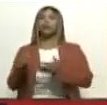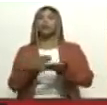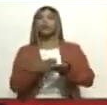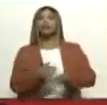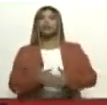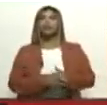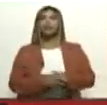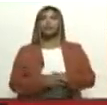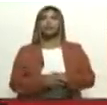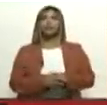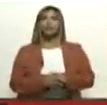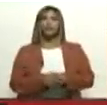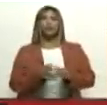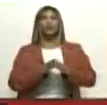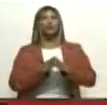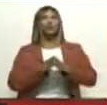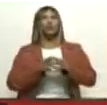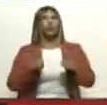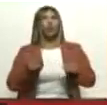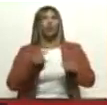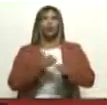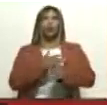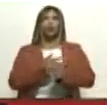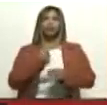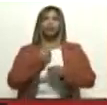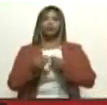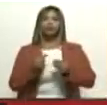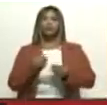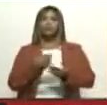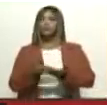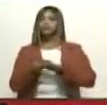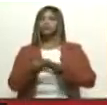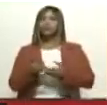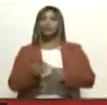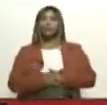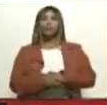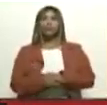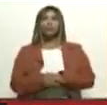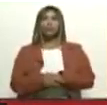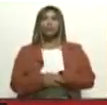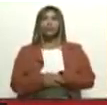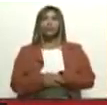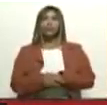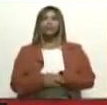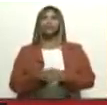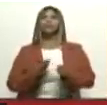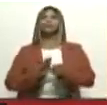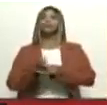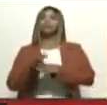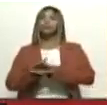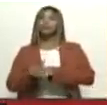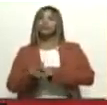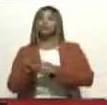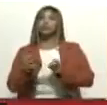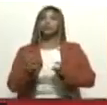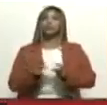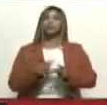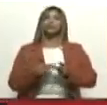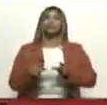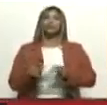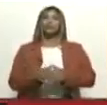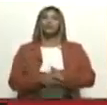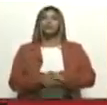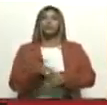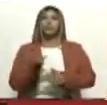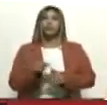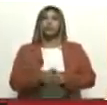Nuestras librerías, con todo el acecho que tuvimos, no nos permitieron... tema de impresión. No solamente imprimir, sino que